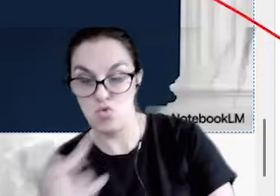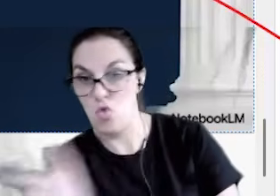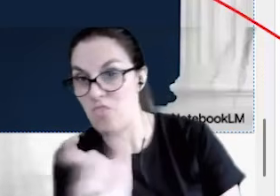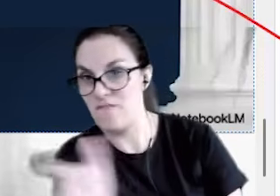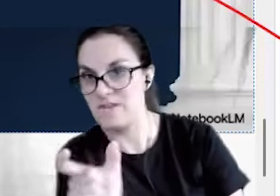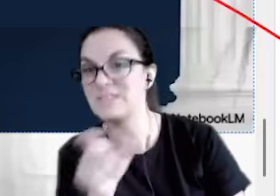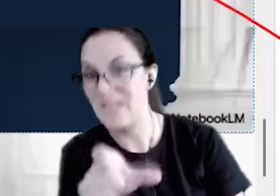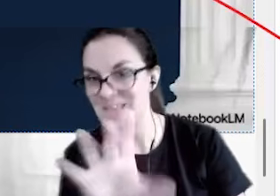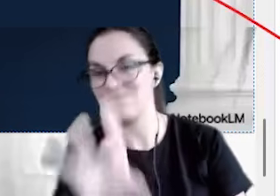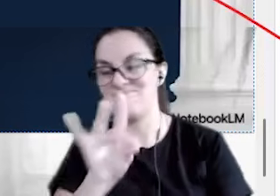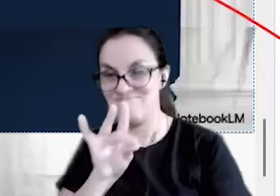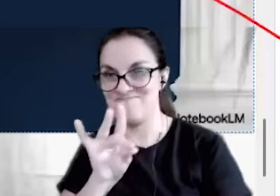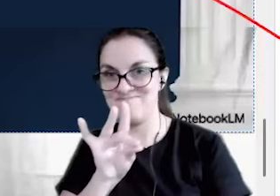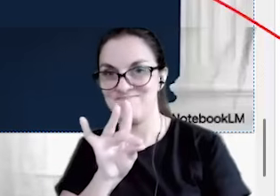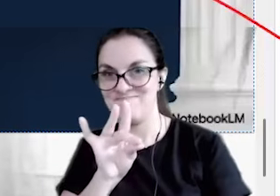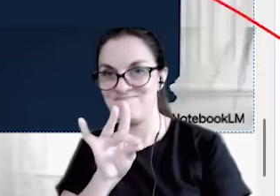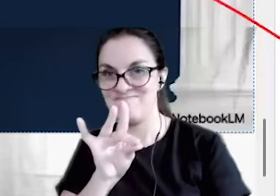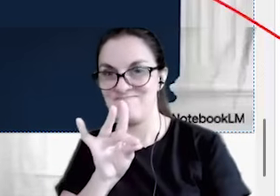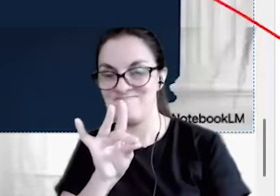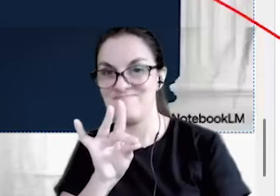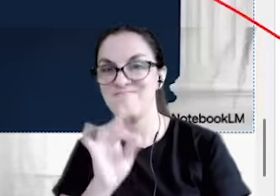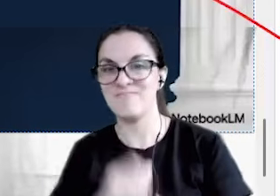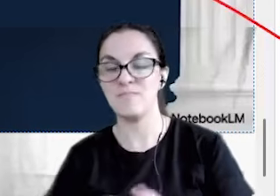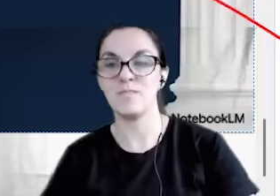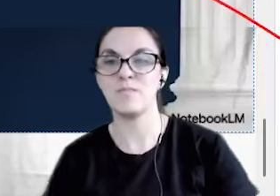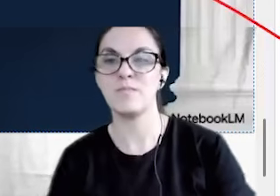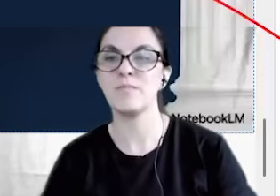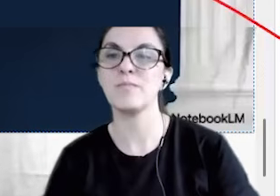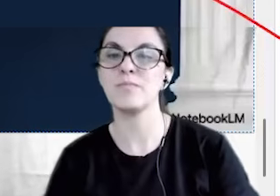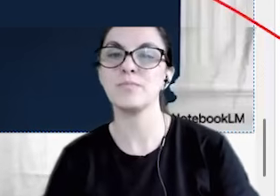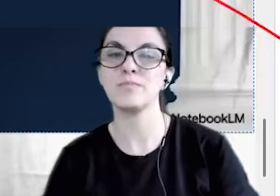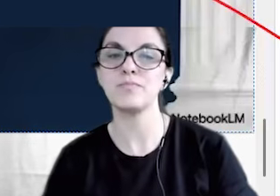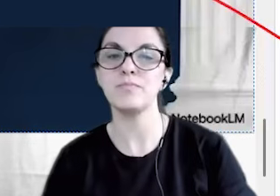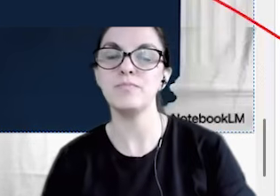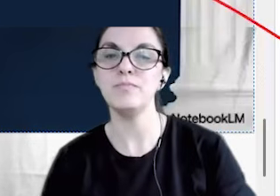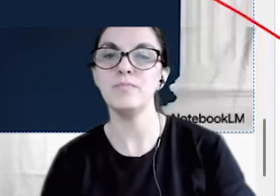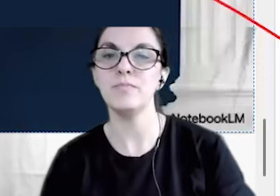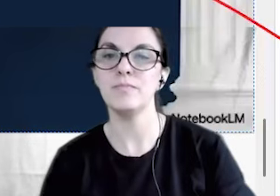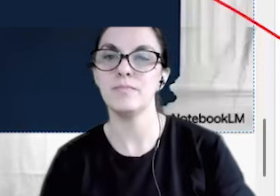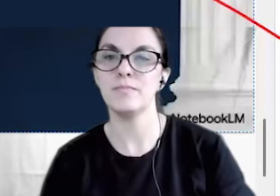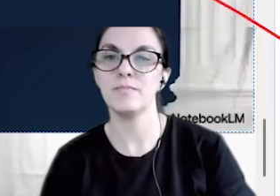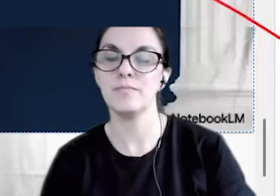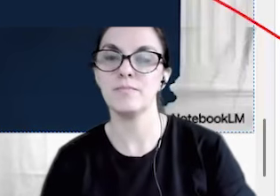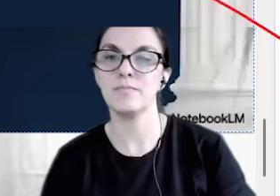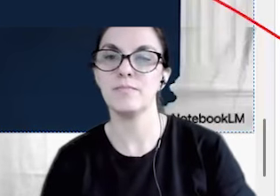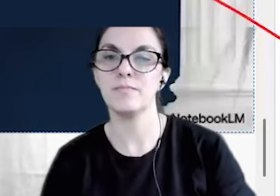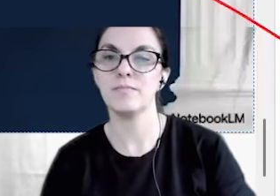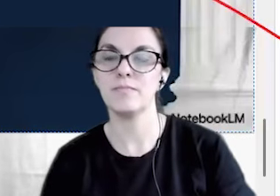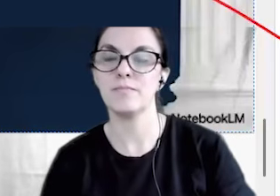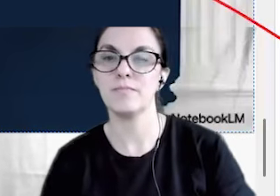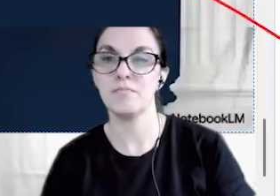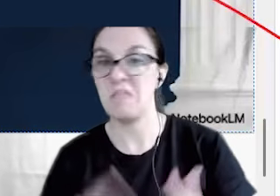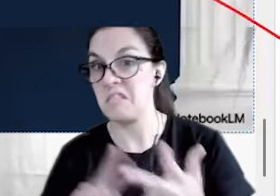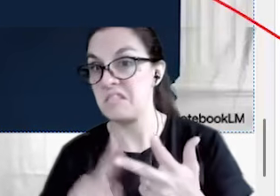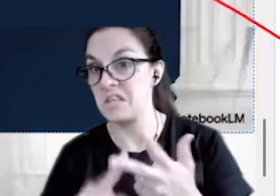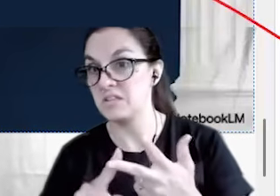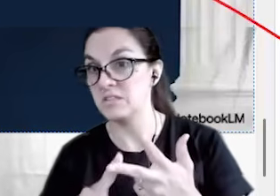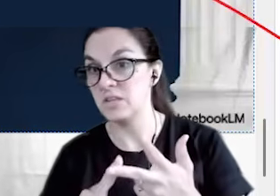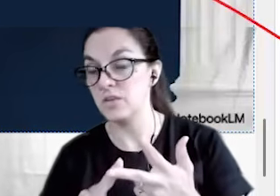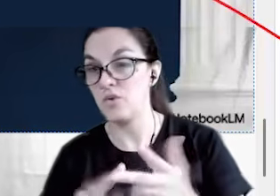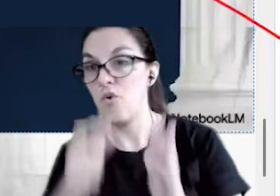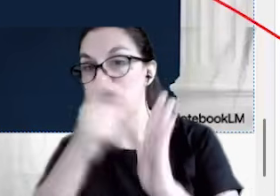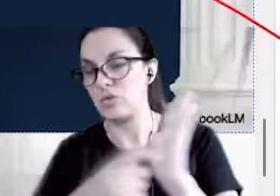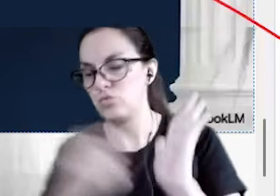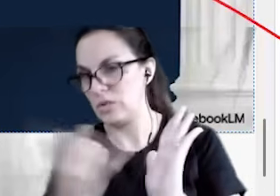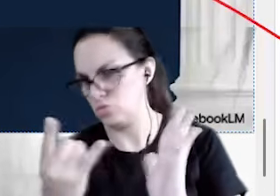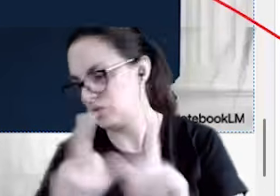tener estas tres situaciones que le acabo de comentar a ustedes. No se aplica en el tercer supuesto, que sería el de facturas apócrifas, ninguno